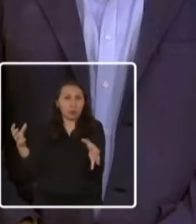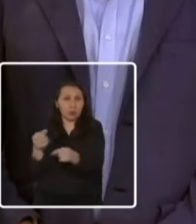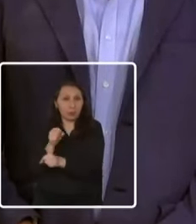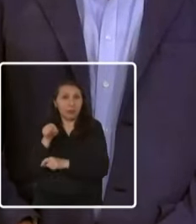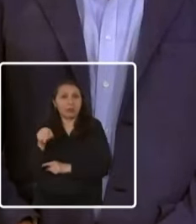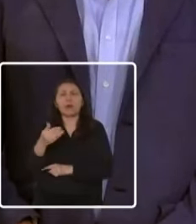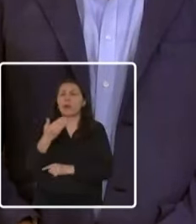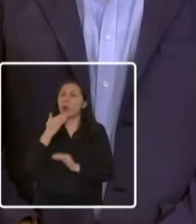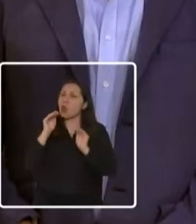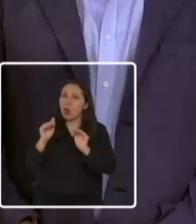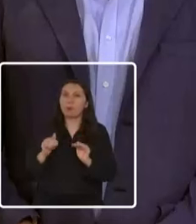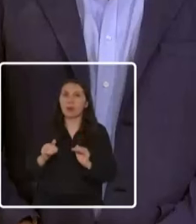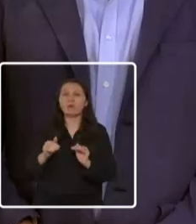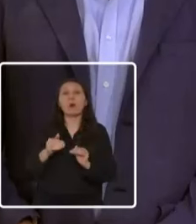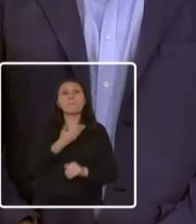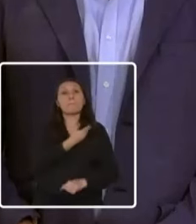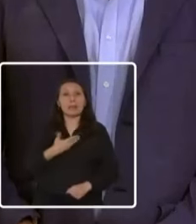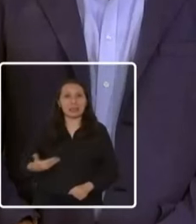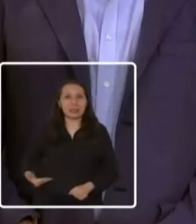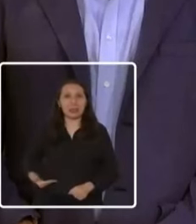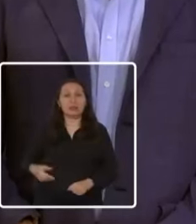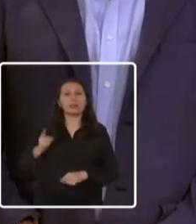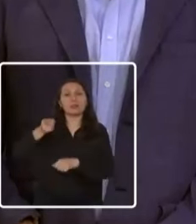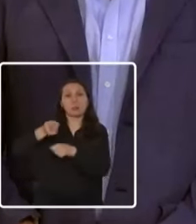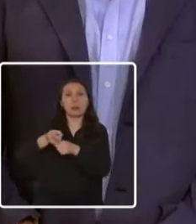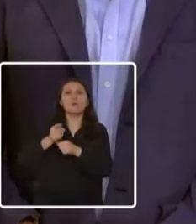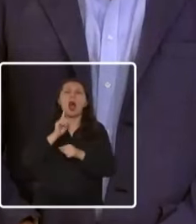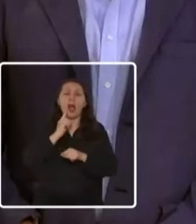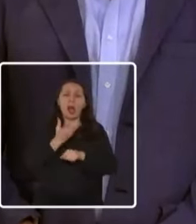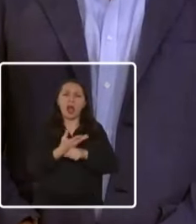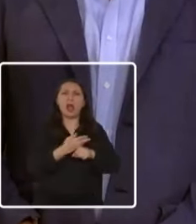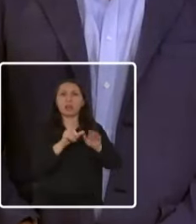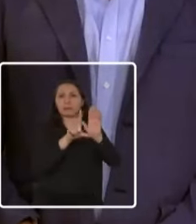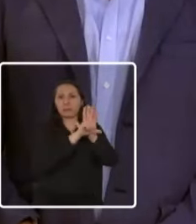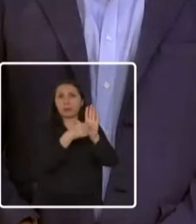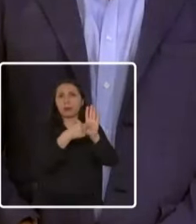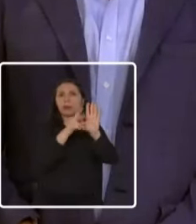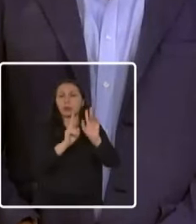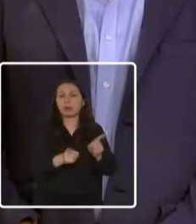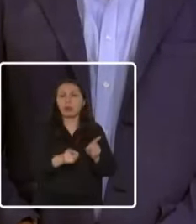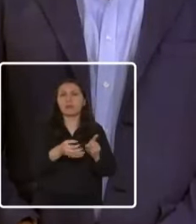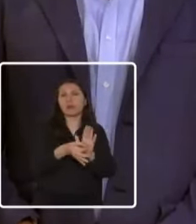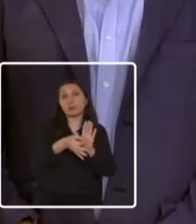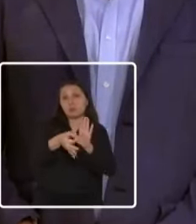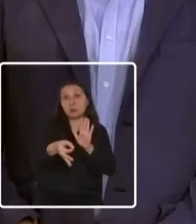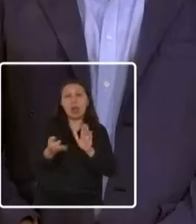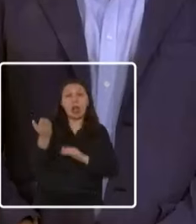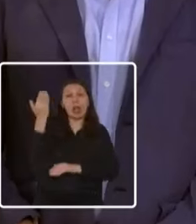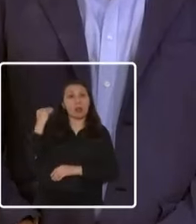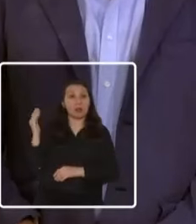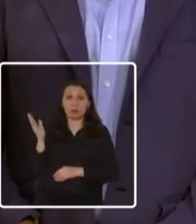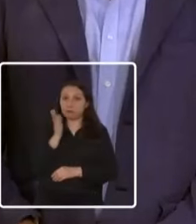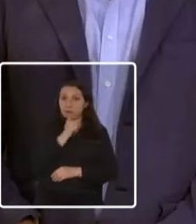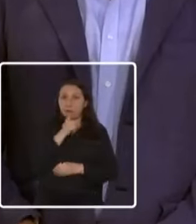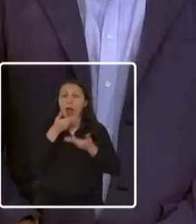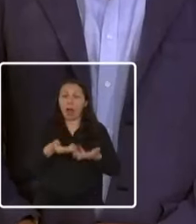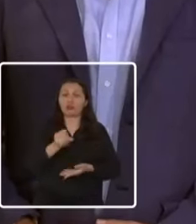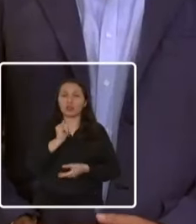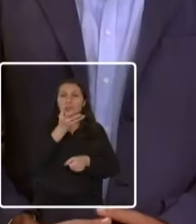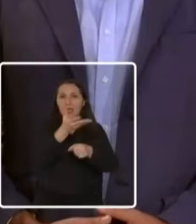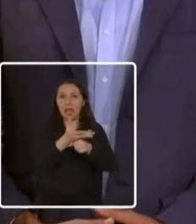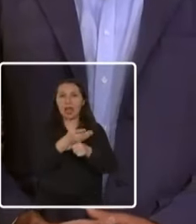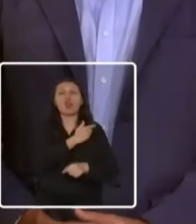tempranas. Es una facultad que tiene el presidente, pero que tiene una regulación en materia de la ley hoy día, regulación que no existía antes, que